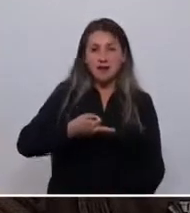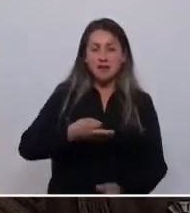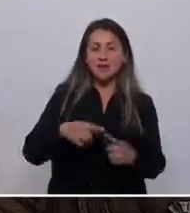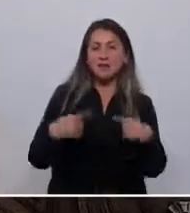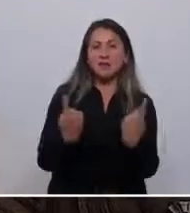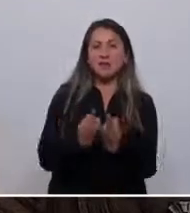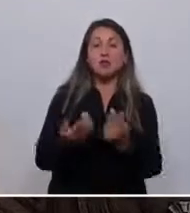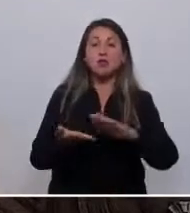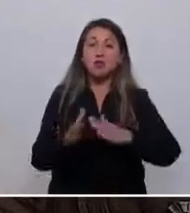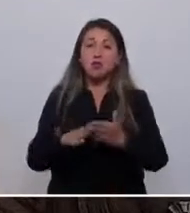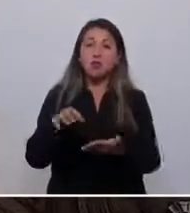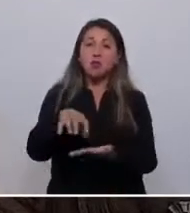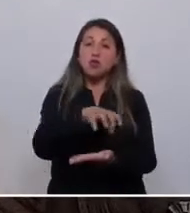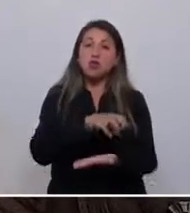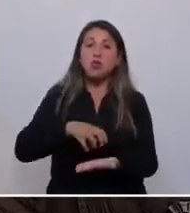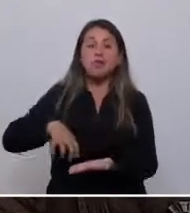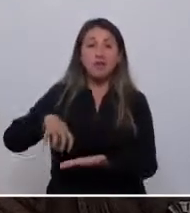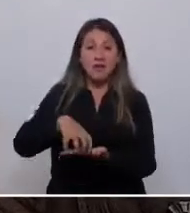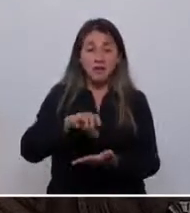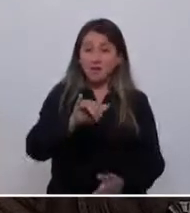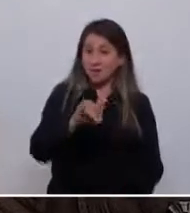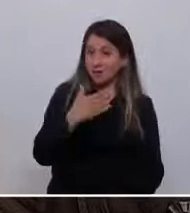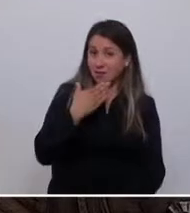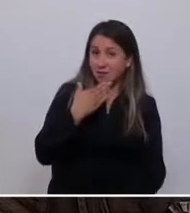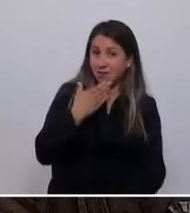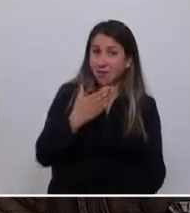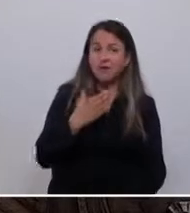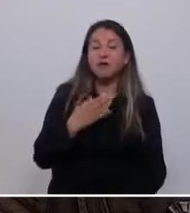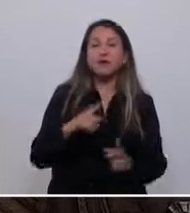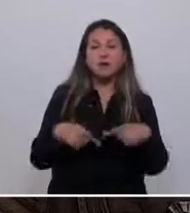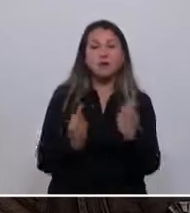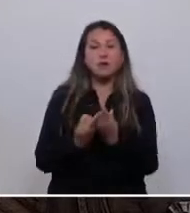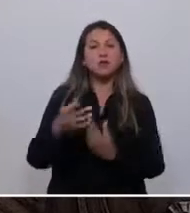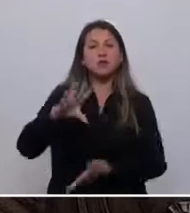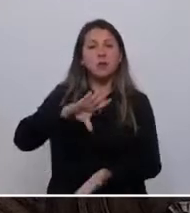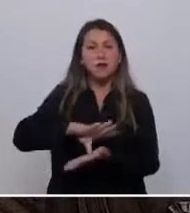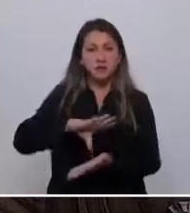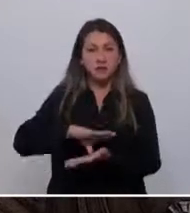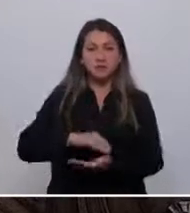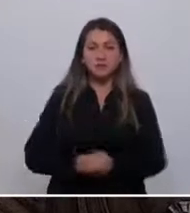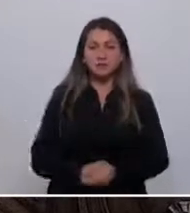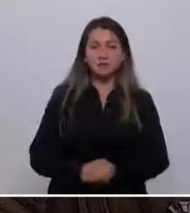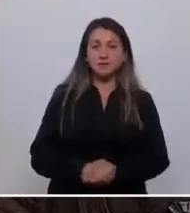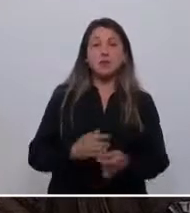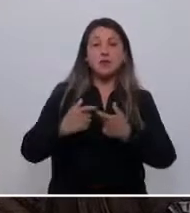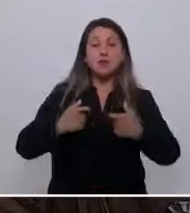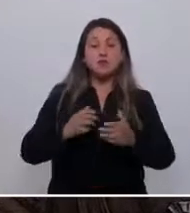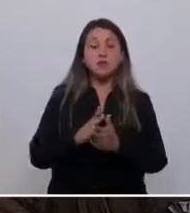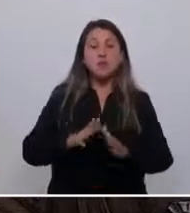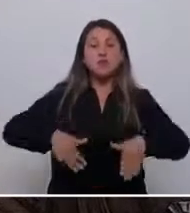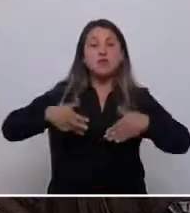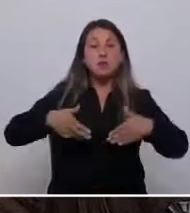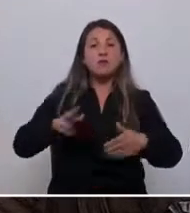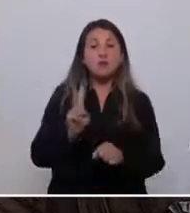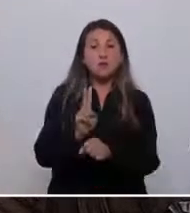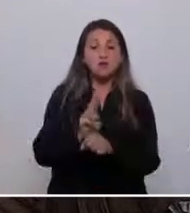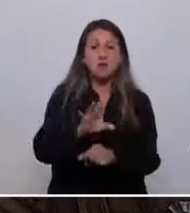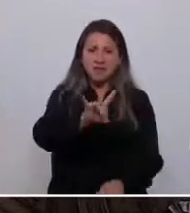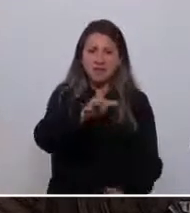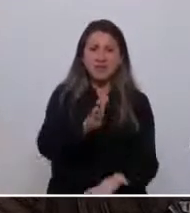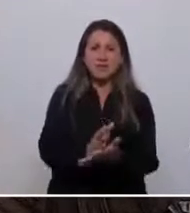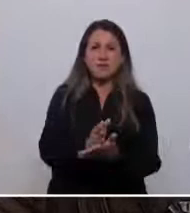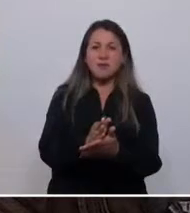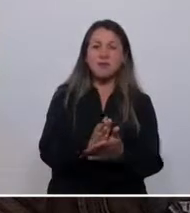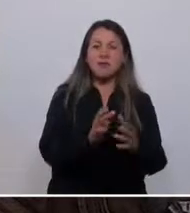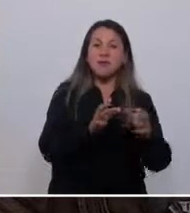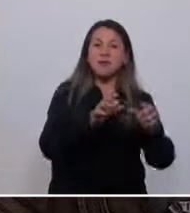nuestras comunidades e incluso de nuestro país. Somos 19 profesores que decidimos trasladarnos